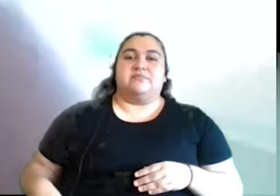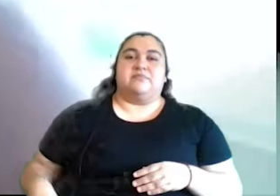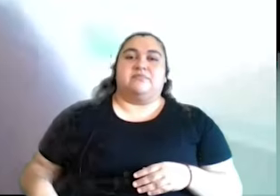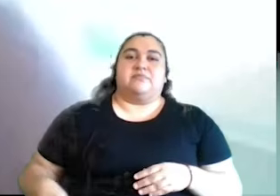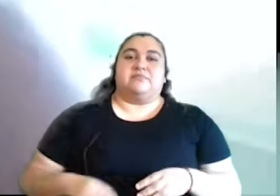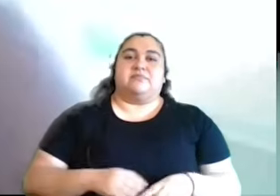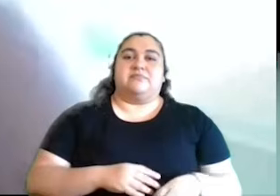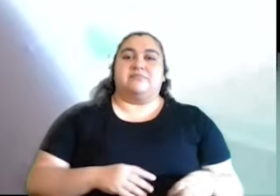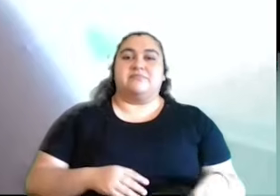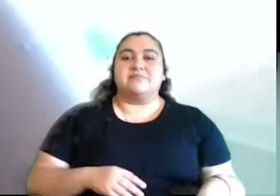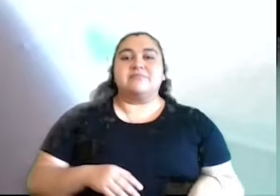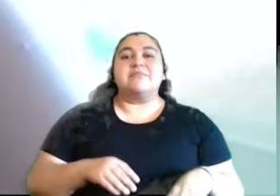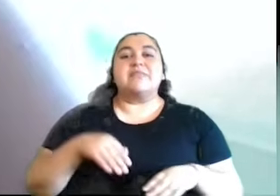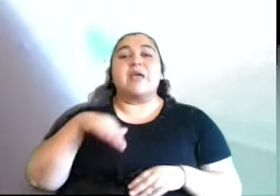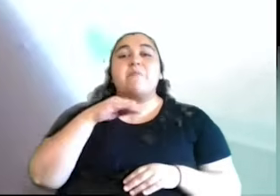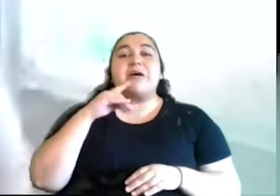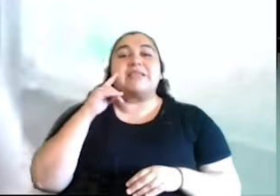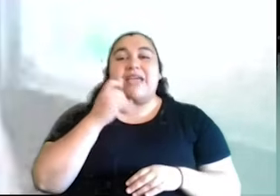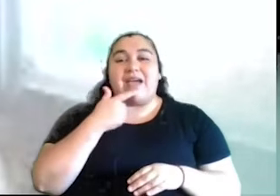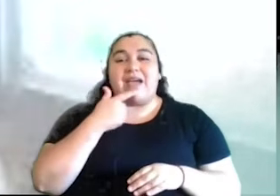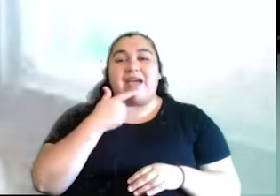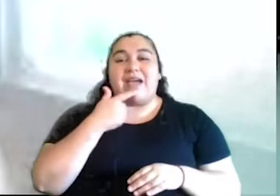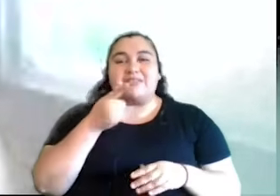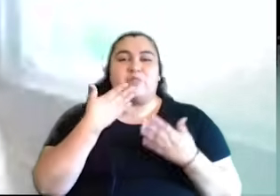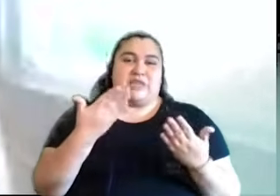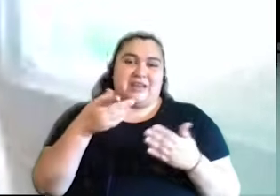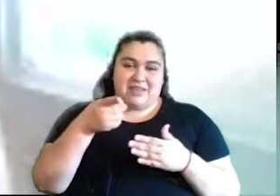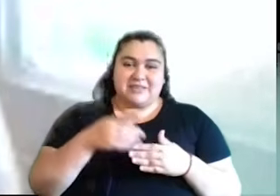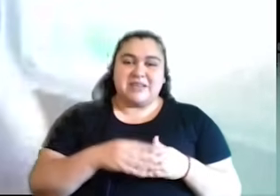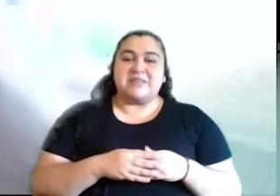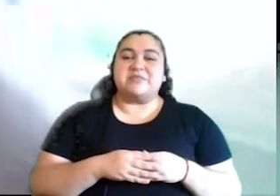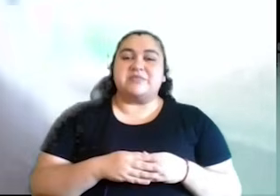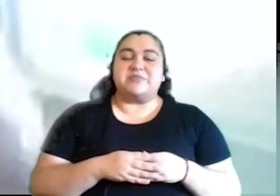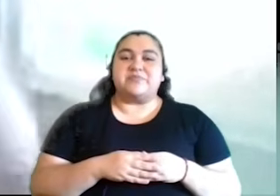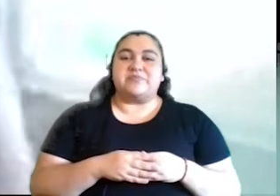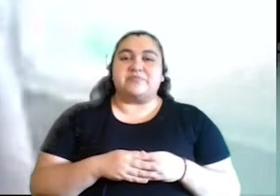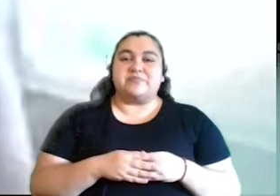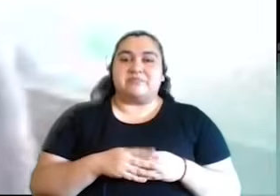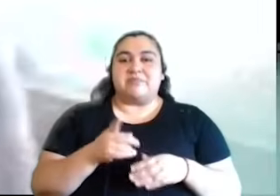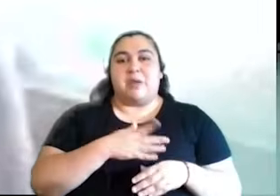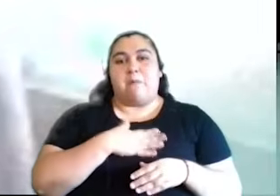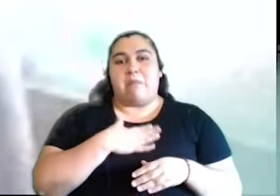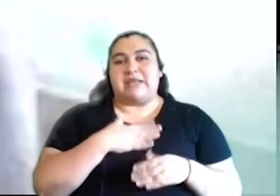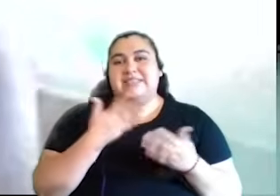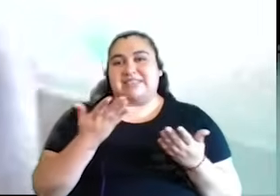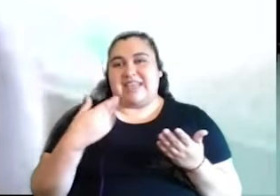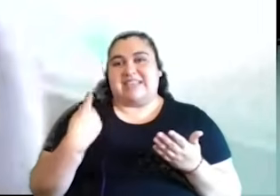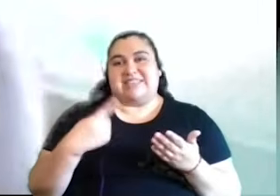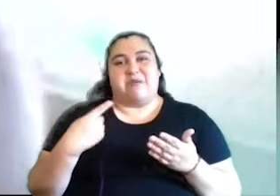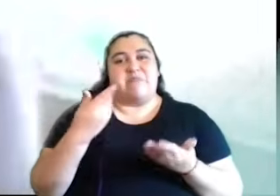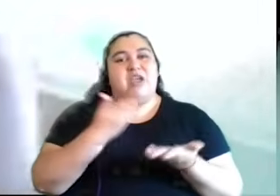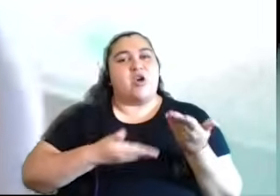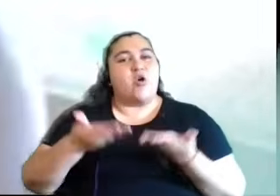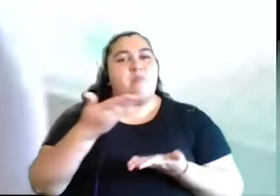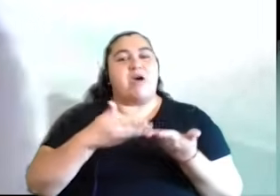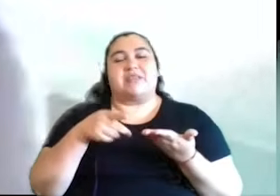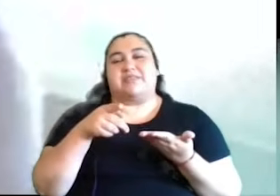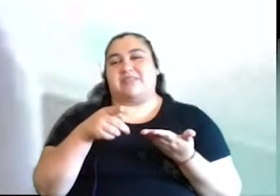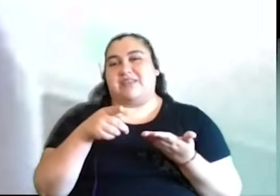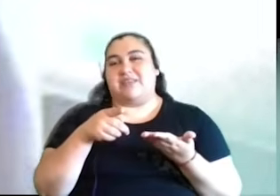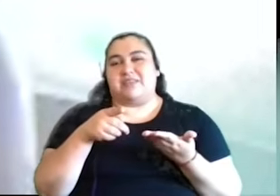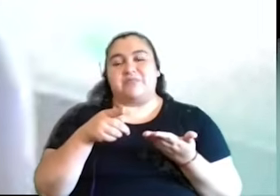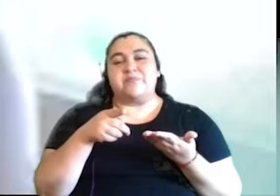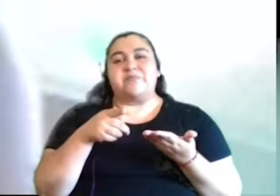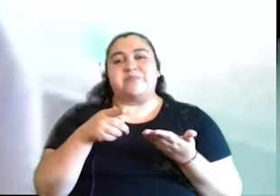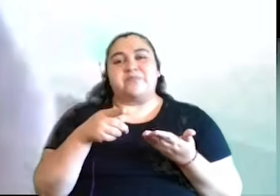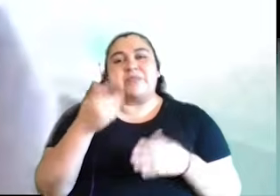Bueno, Matías, muchas gracias. Es un placer siempre compartir un poco lo que me